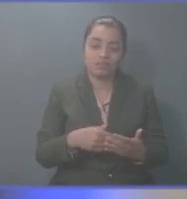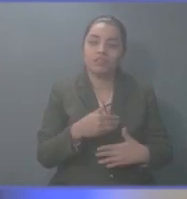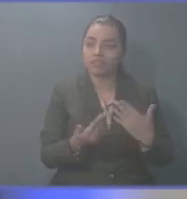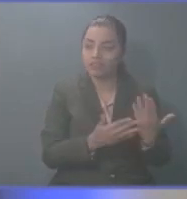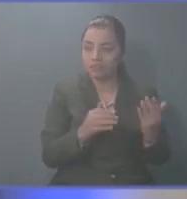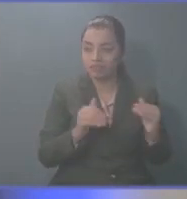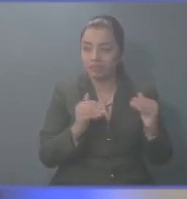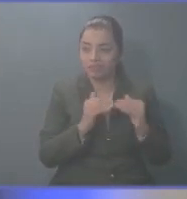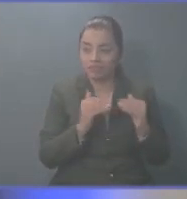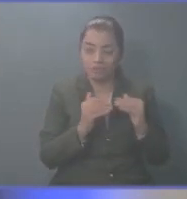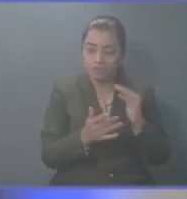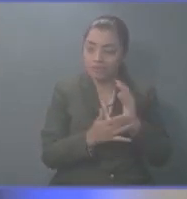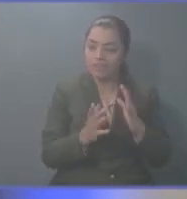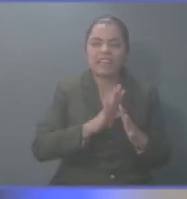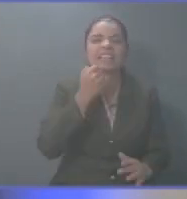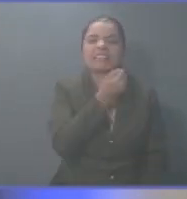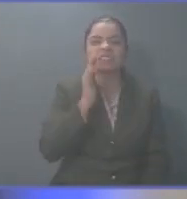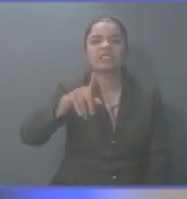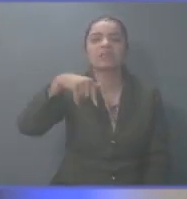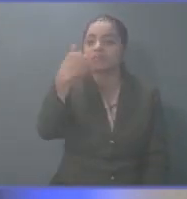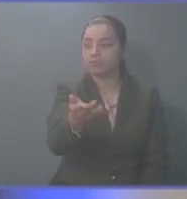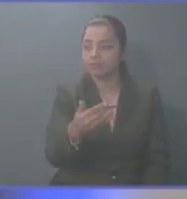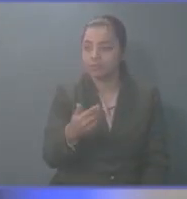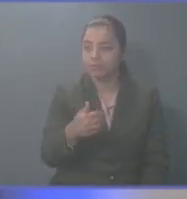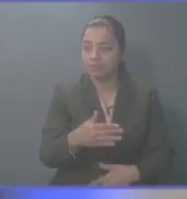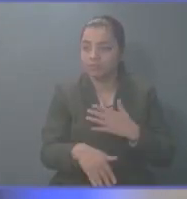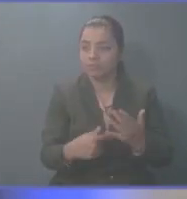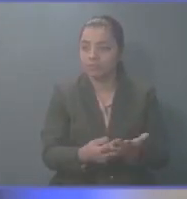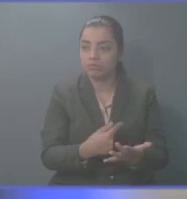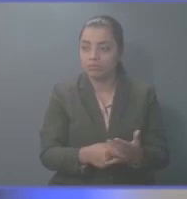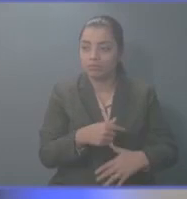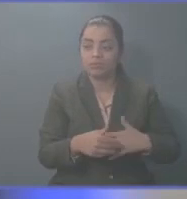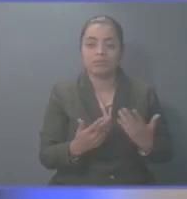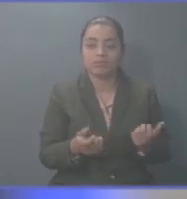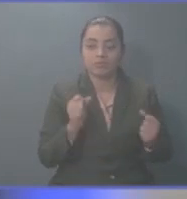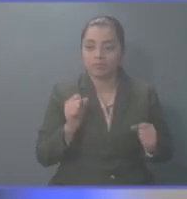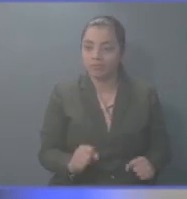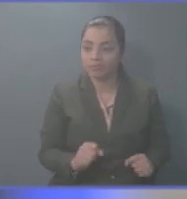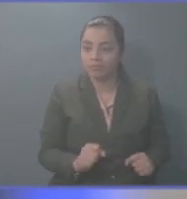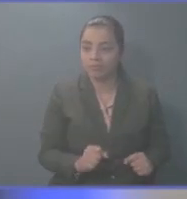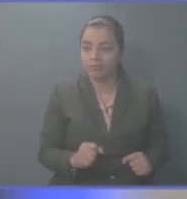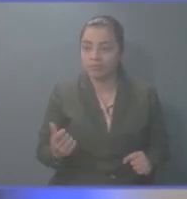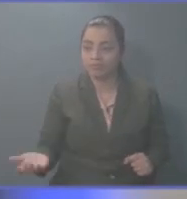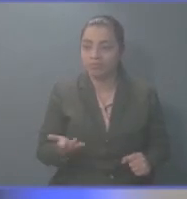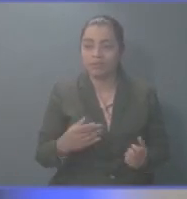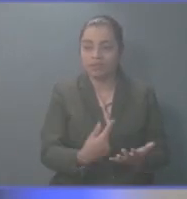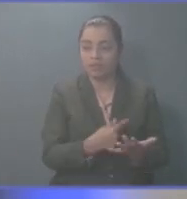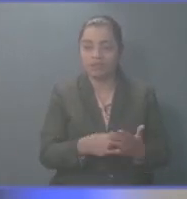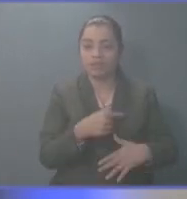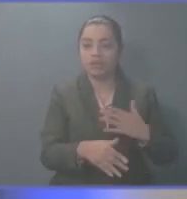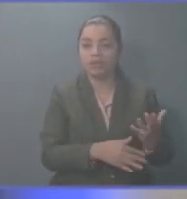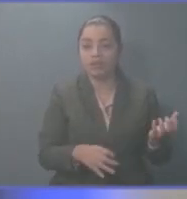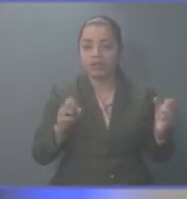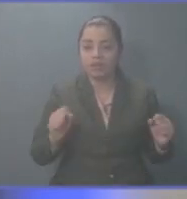técnica. Entonces, ¿qué pasó después? ¿Qué ha ocurrido? Porque Frederick Benítez vino y manifestó que se